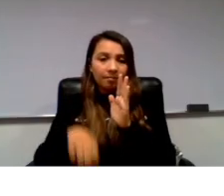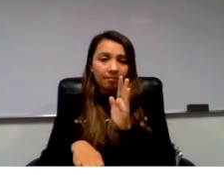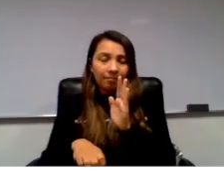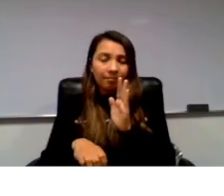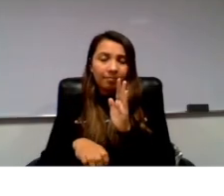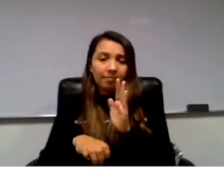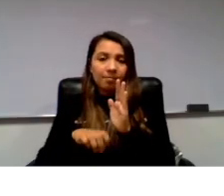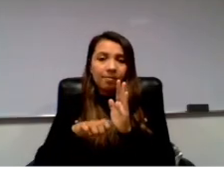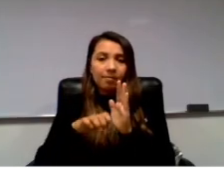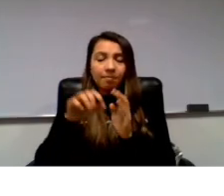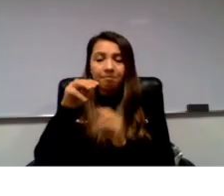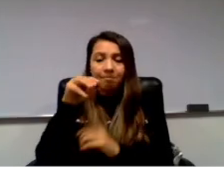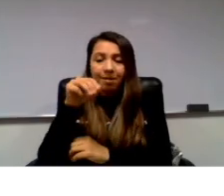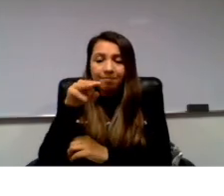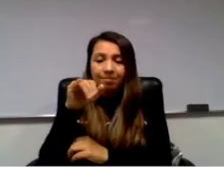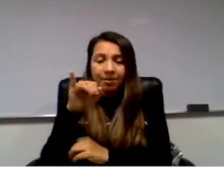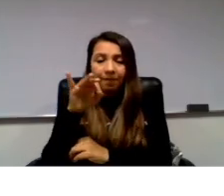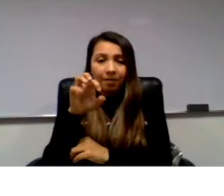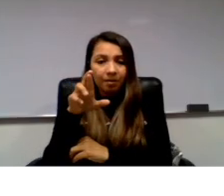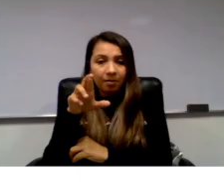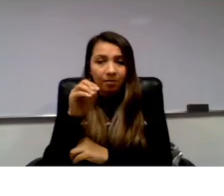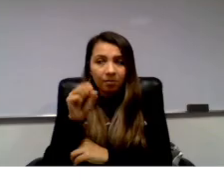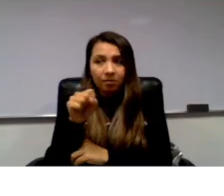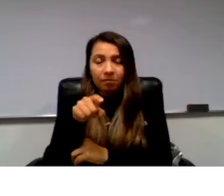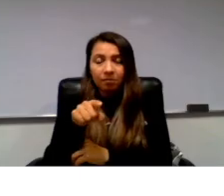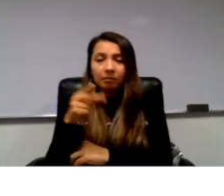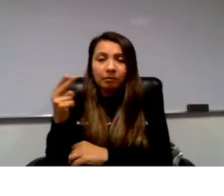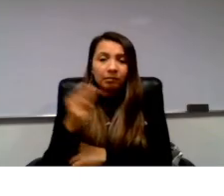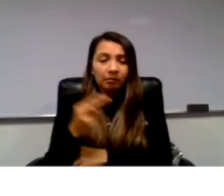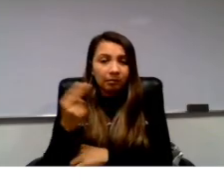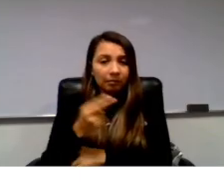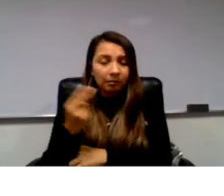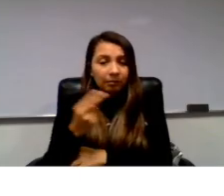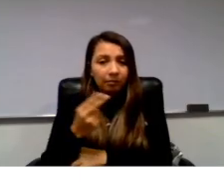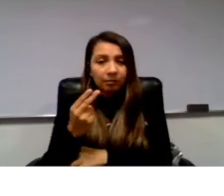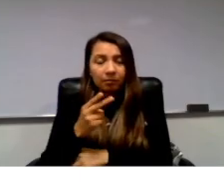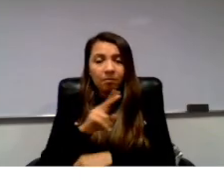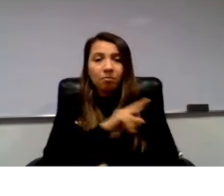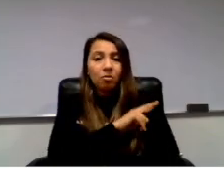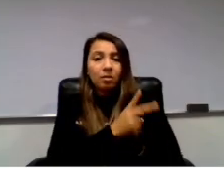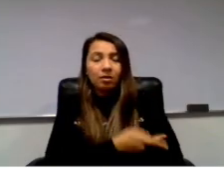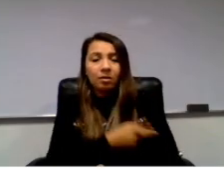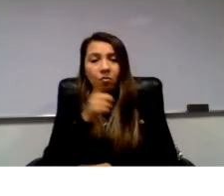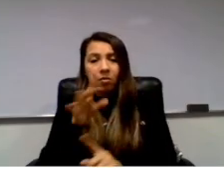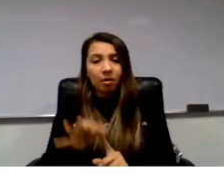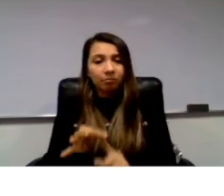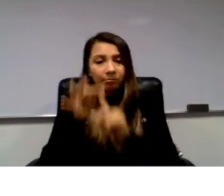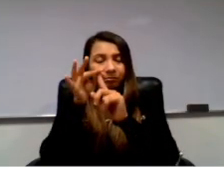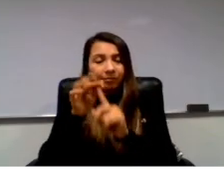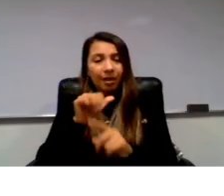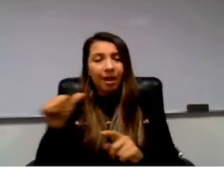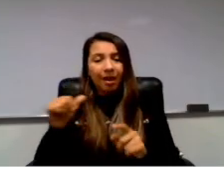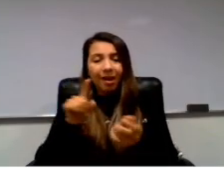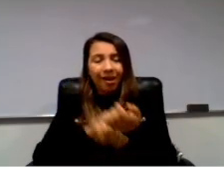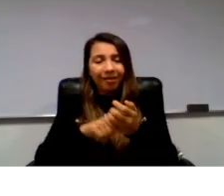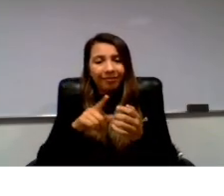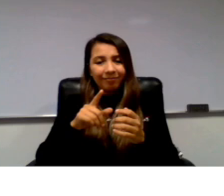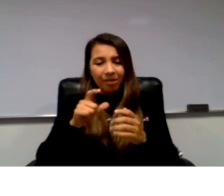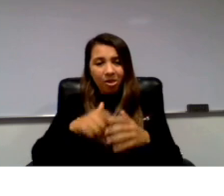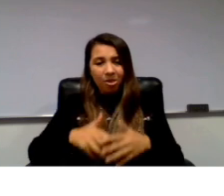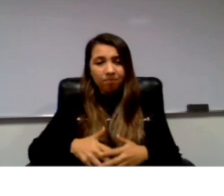los mamíferos necesitamos una proteína especial en las placentas para